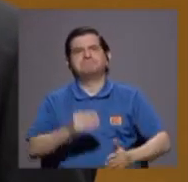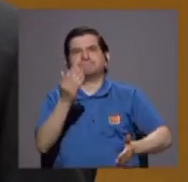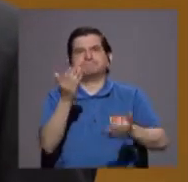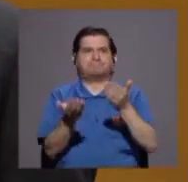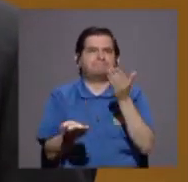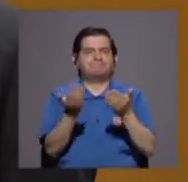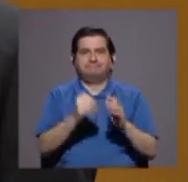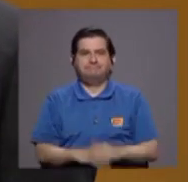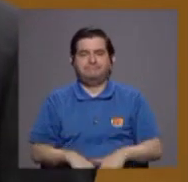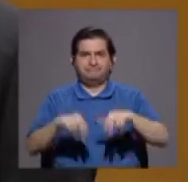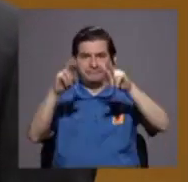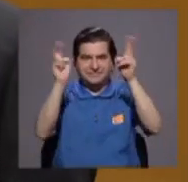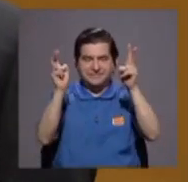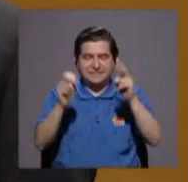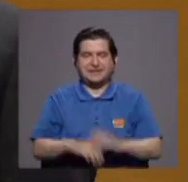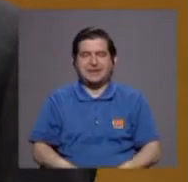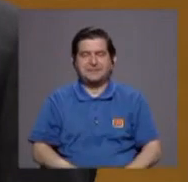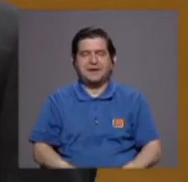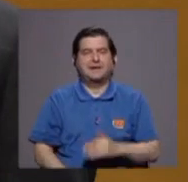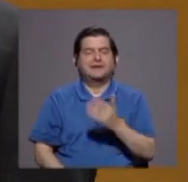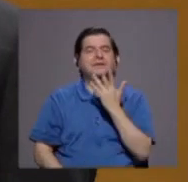sobre el tema racial